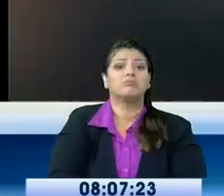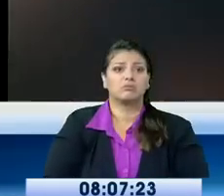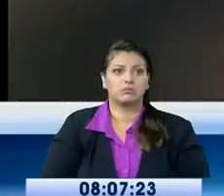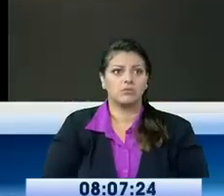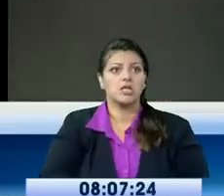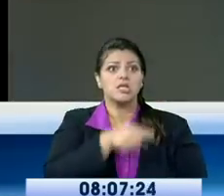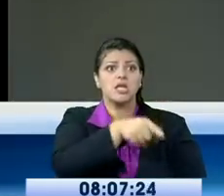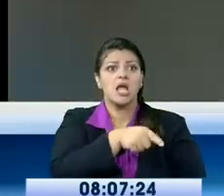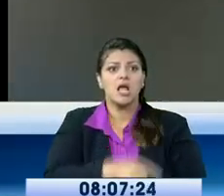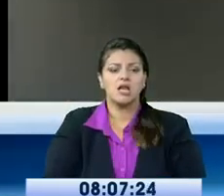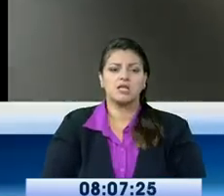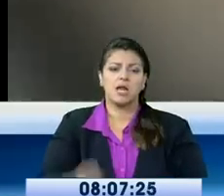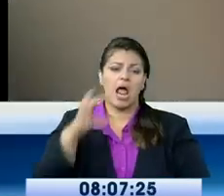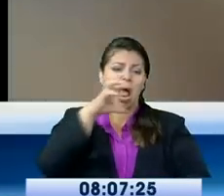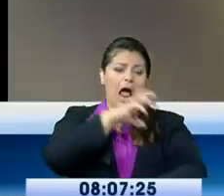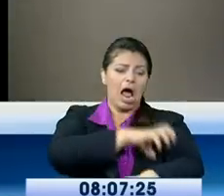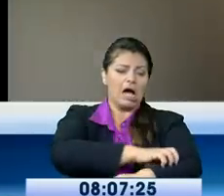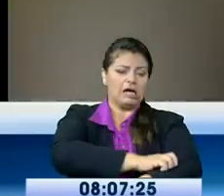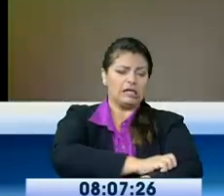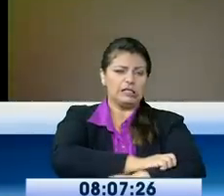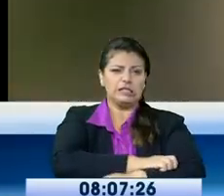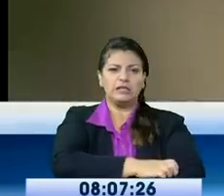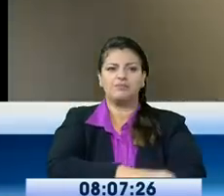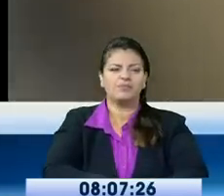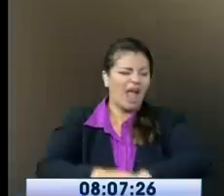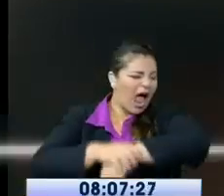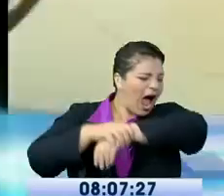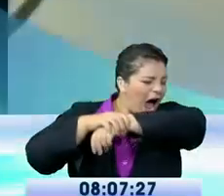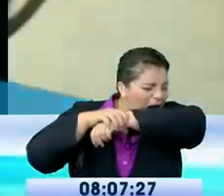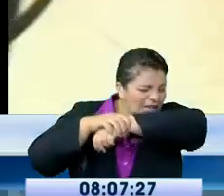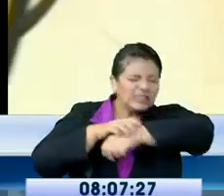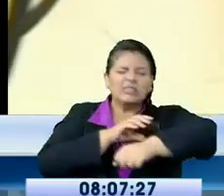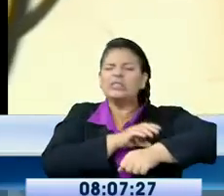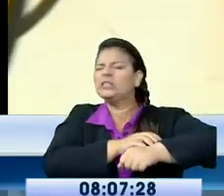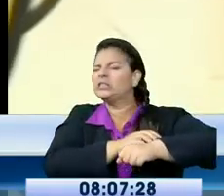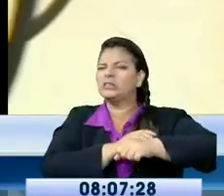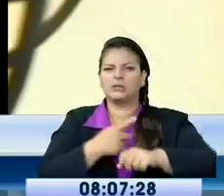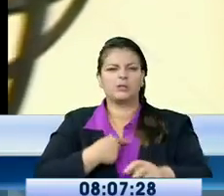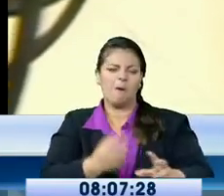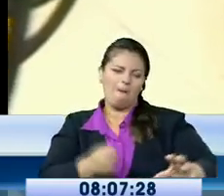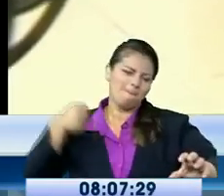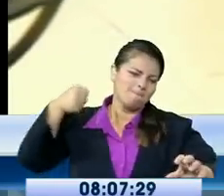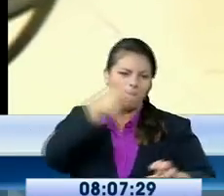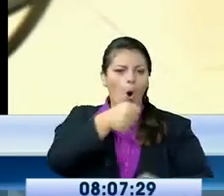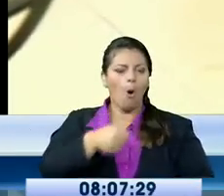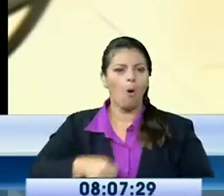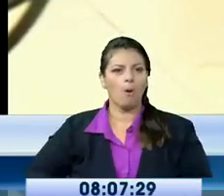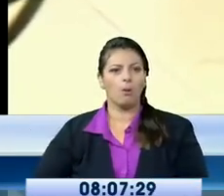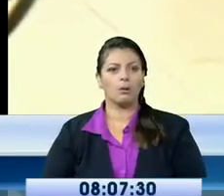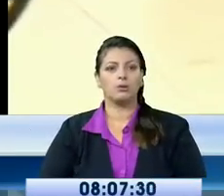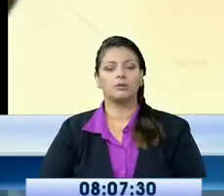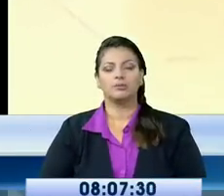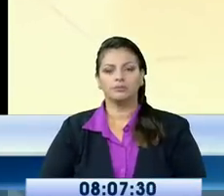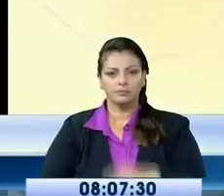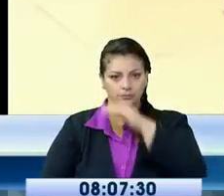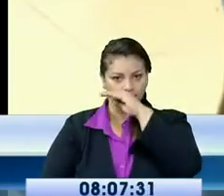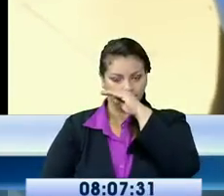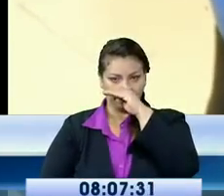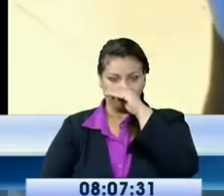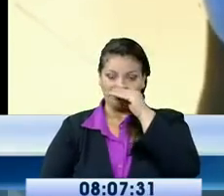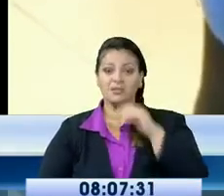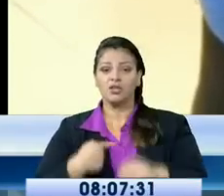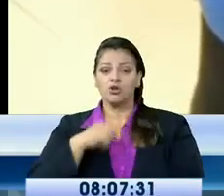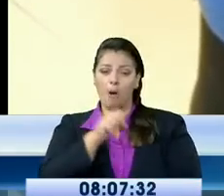forcejeó y ya como yo no me dejaba, entonces él me mordió. Esto es una mordida. Y esto aquí fueron los golpes que yo le